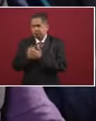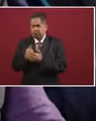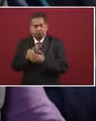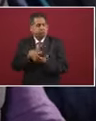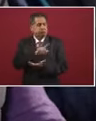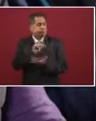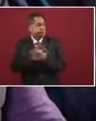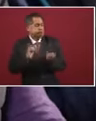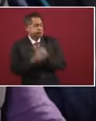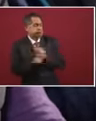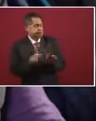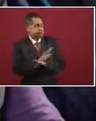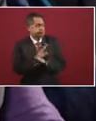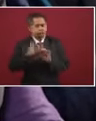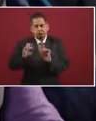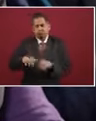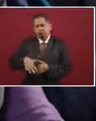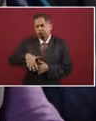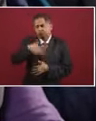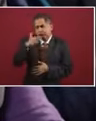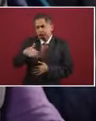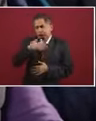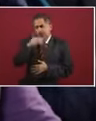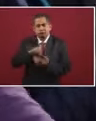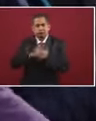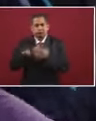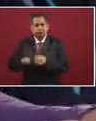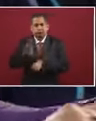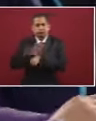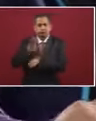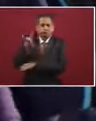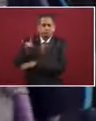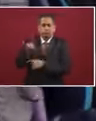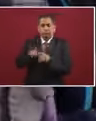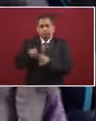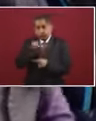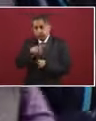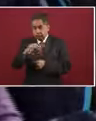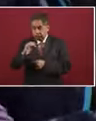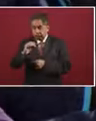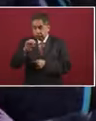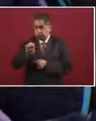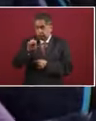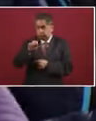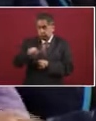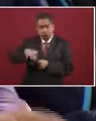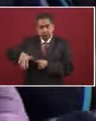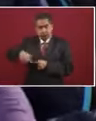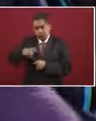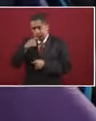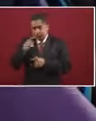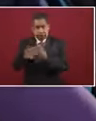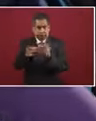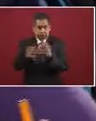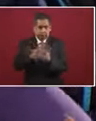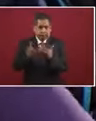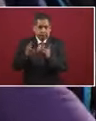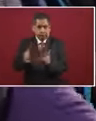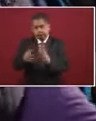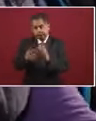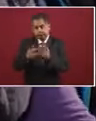la ley a modo o haciendo trampa, en el caso de Bolivia, pues la propia OEA, esta instancia a la que usted ha hecho mención de manera